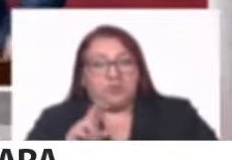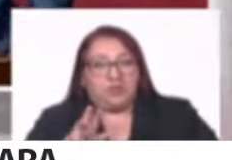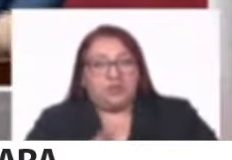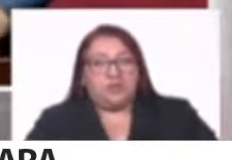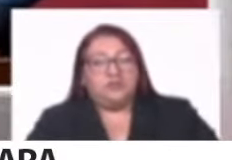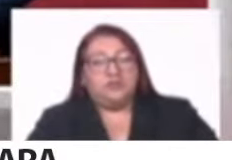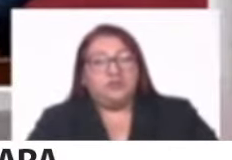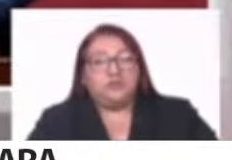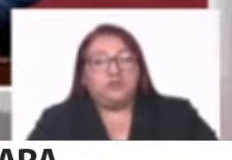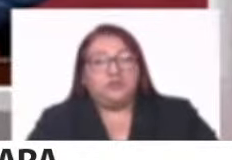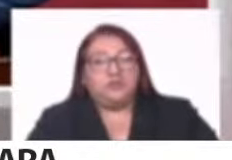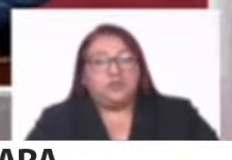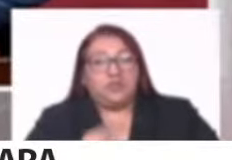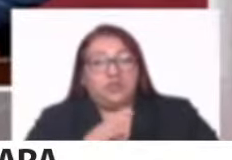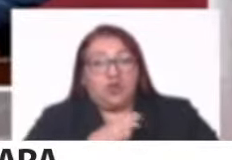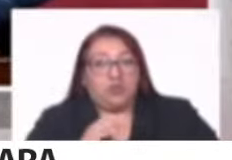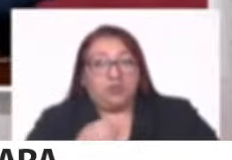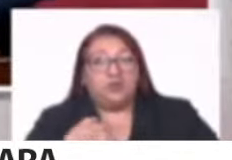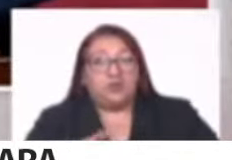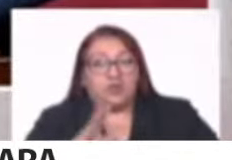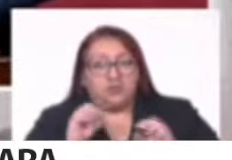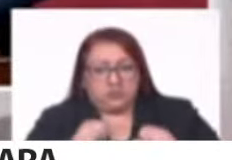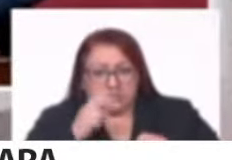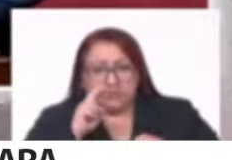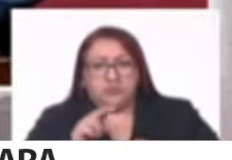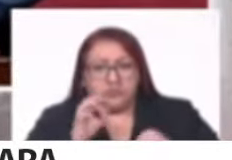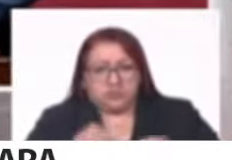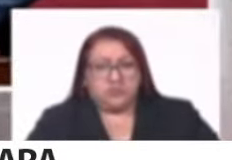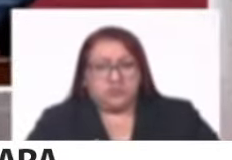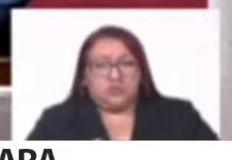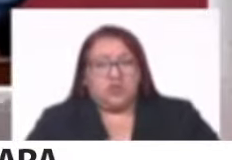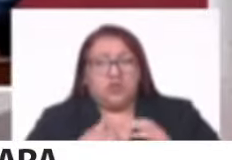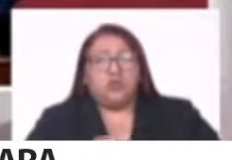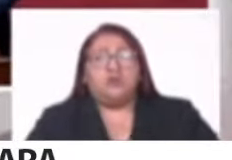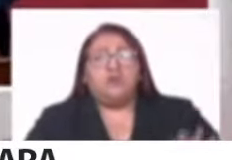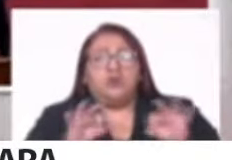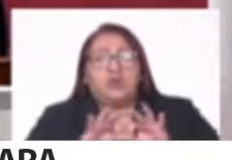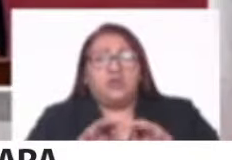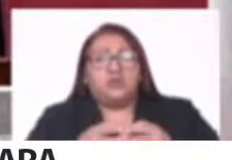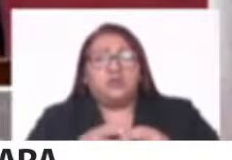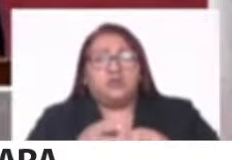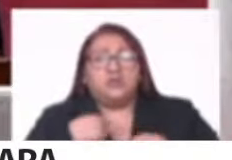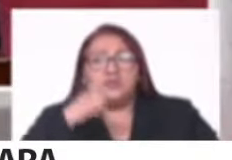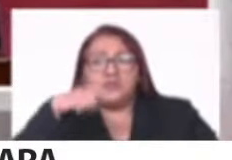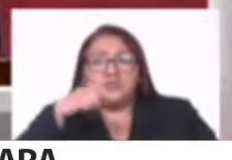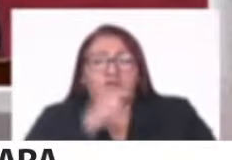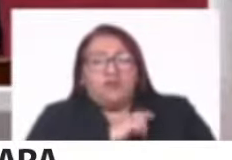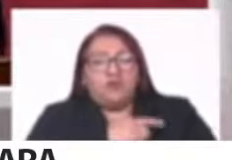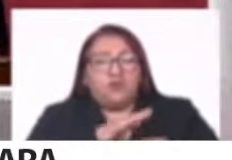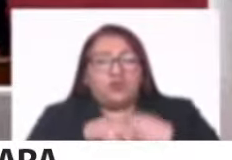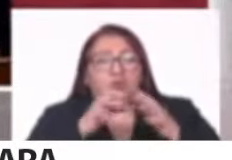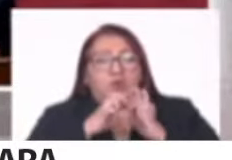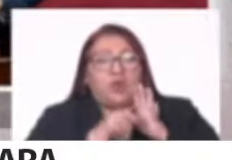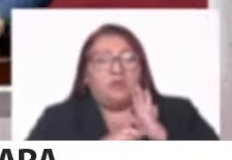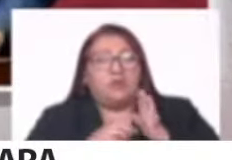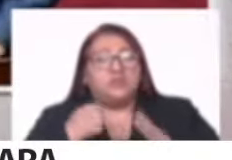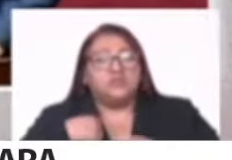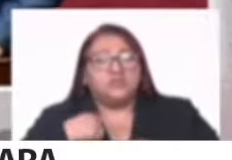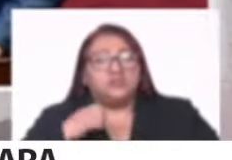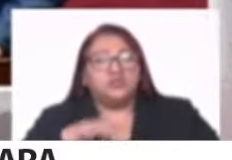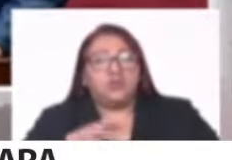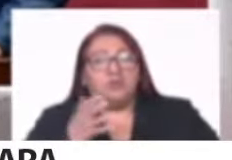2023. Este gobierno reconoce, por supuesto, la importancia de seguir fortaleciendo los programas sociales como